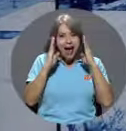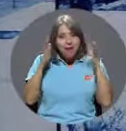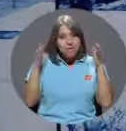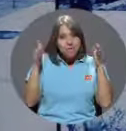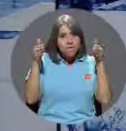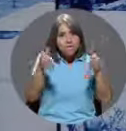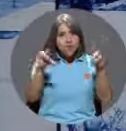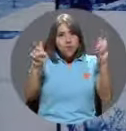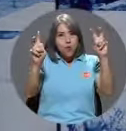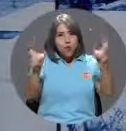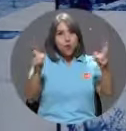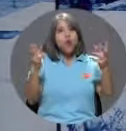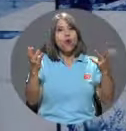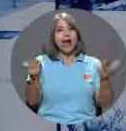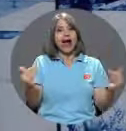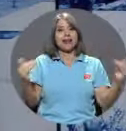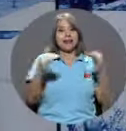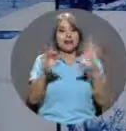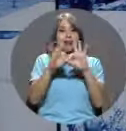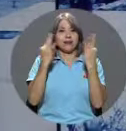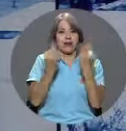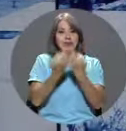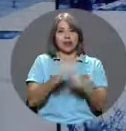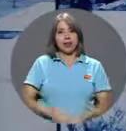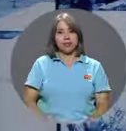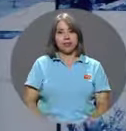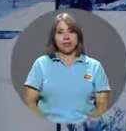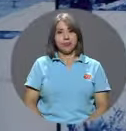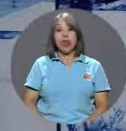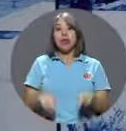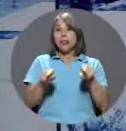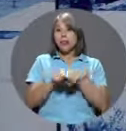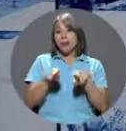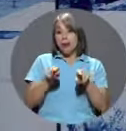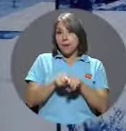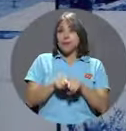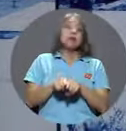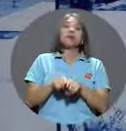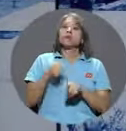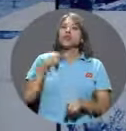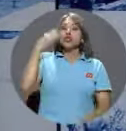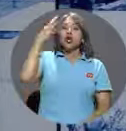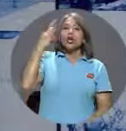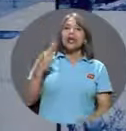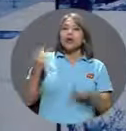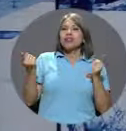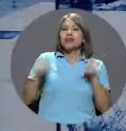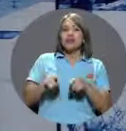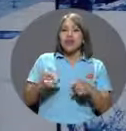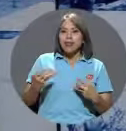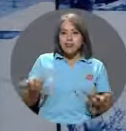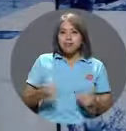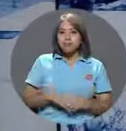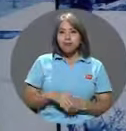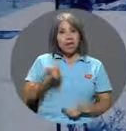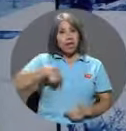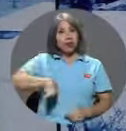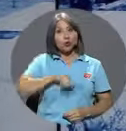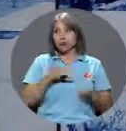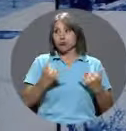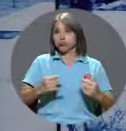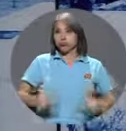abordar esa temática a nivel de la familia. Otra de las cosas que creo que sucede también es